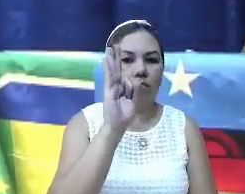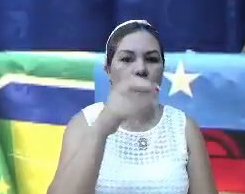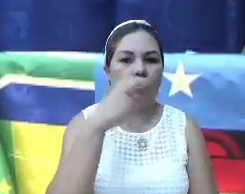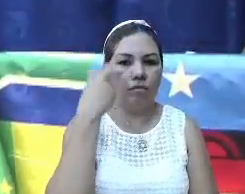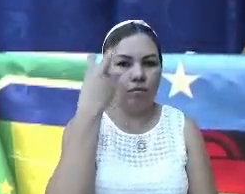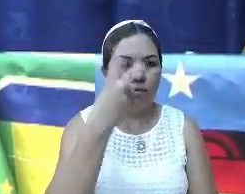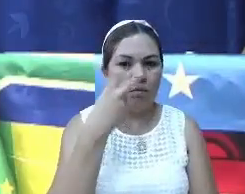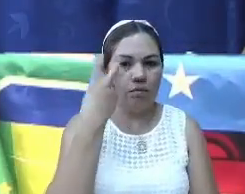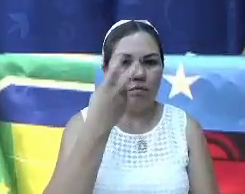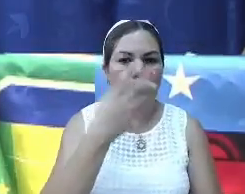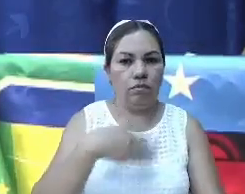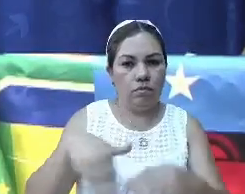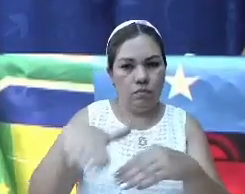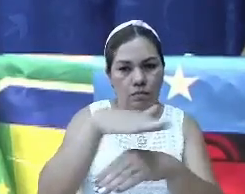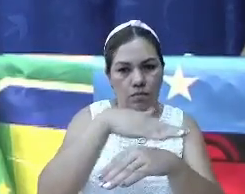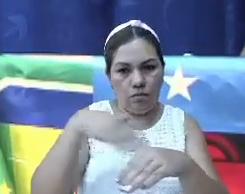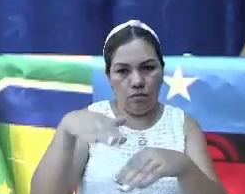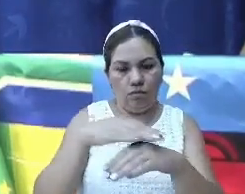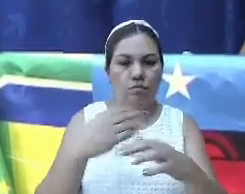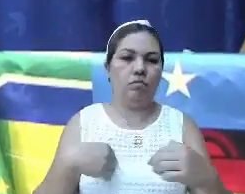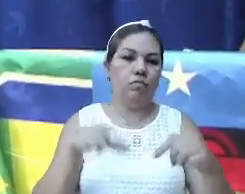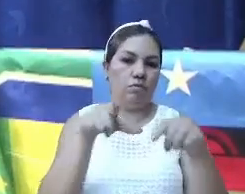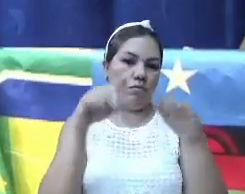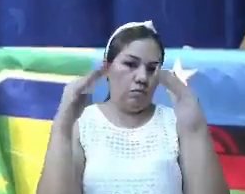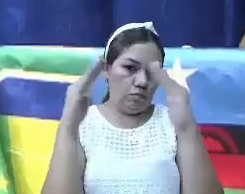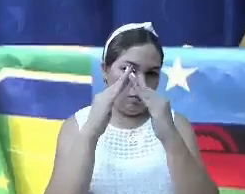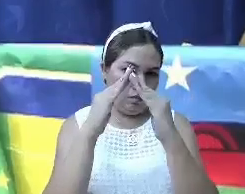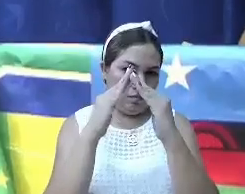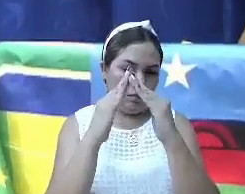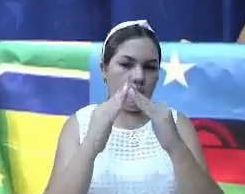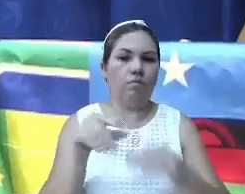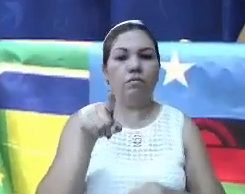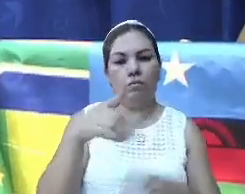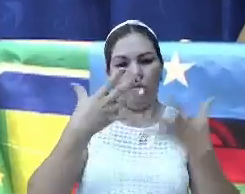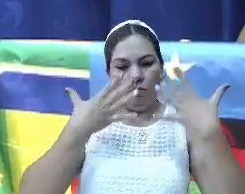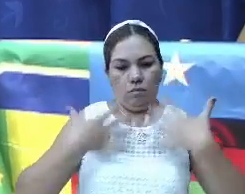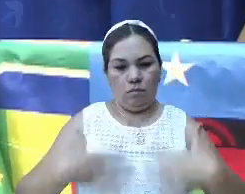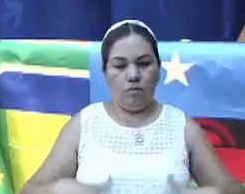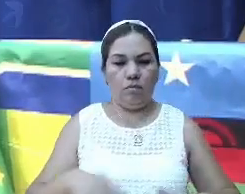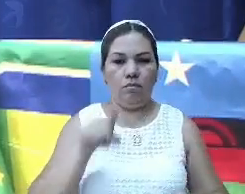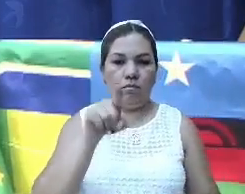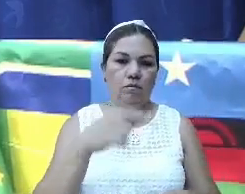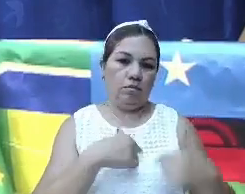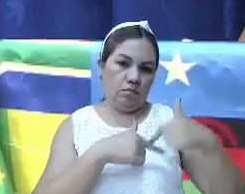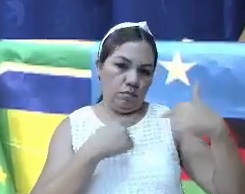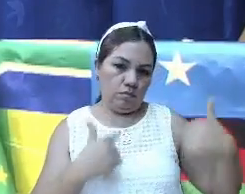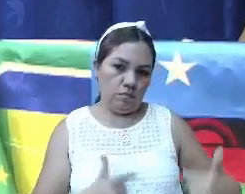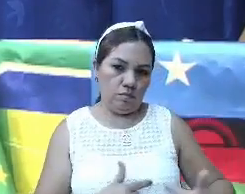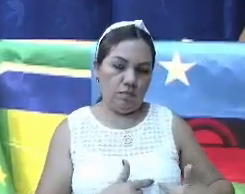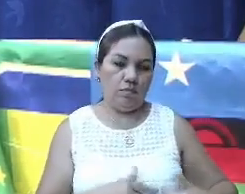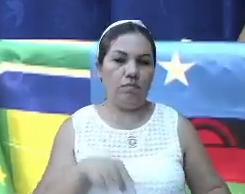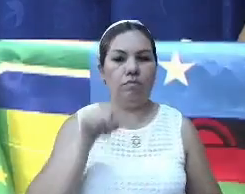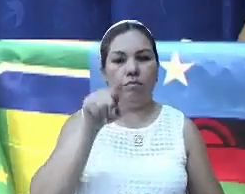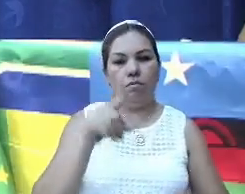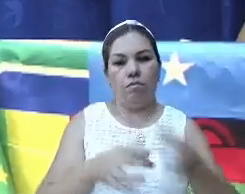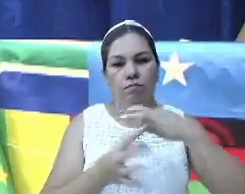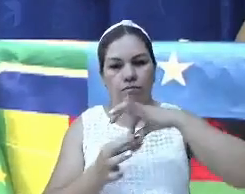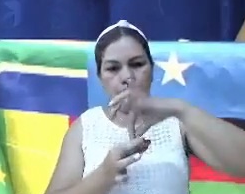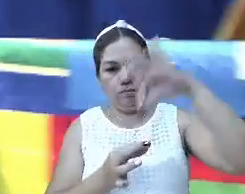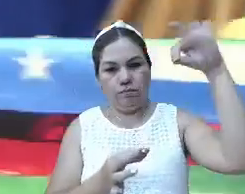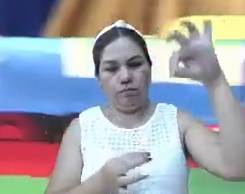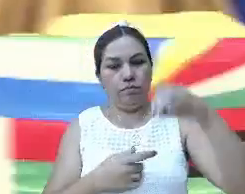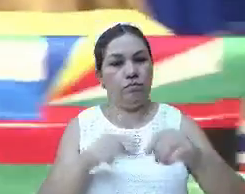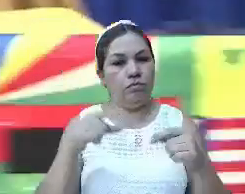lugar en tu casa, en tu cuerpo, en tu corazón, en tu espíritu o en tu